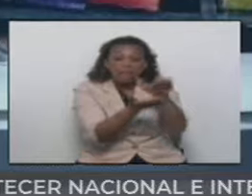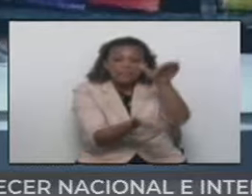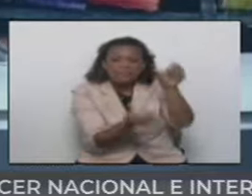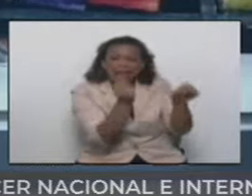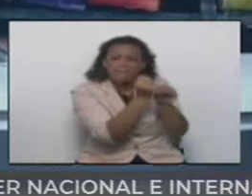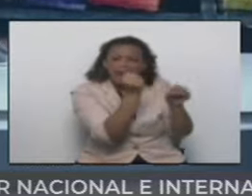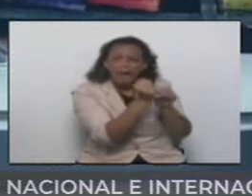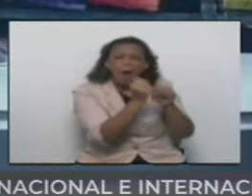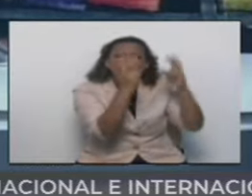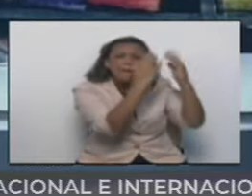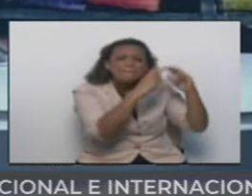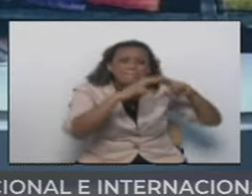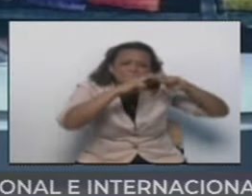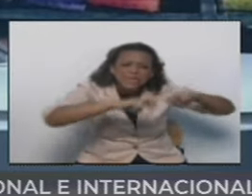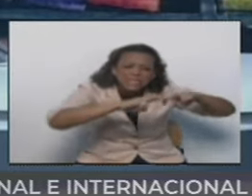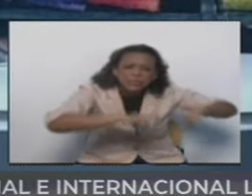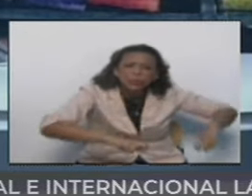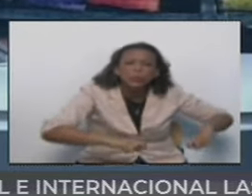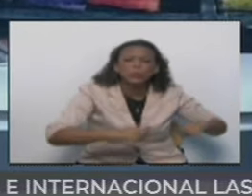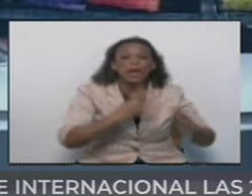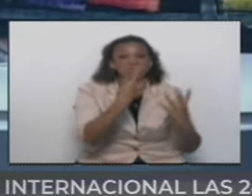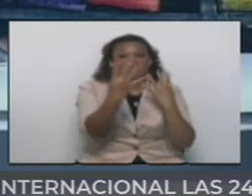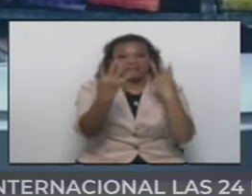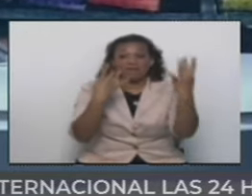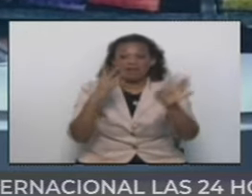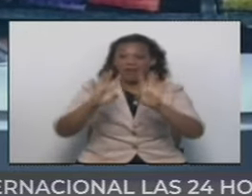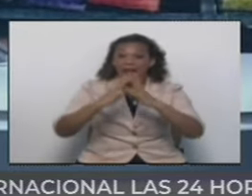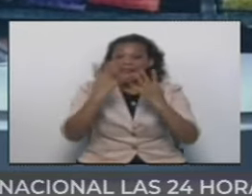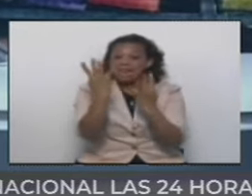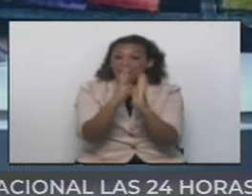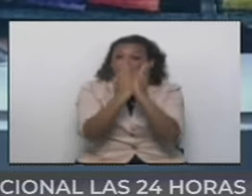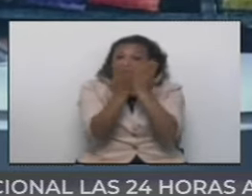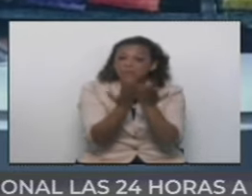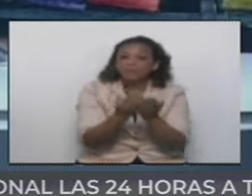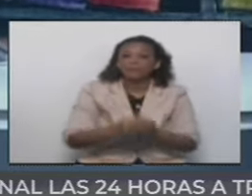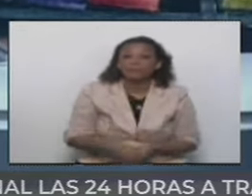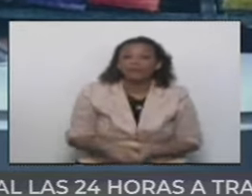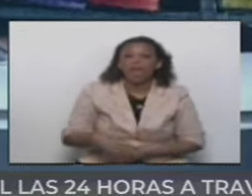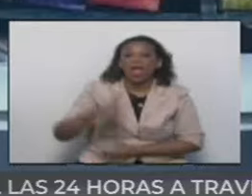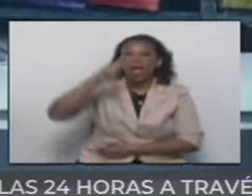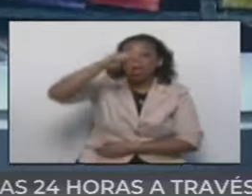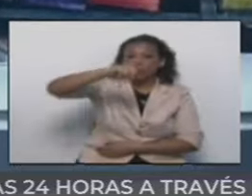ediciones de la Feria del Libro. Aquí está de Noam Chomsky,